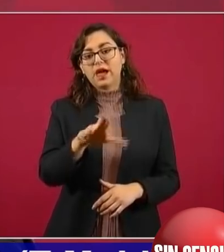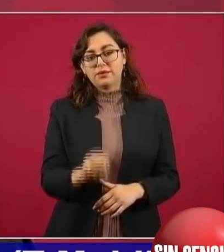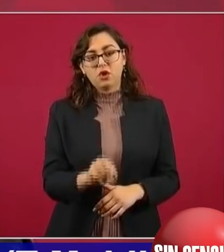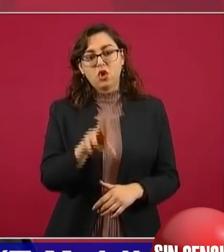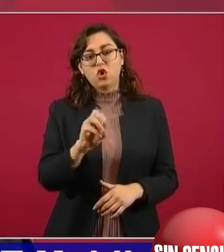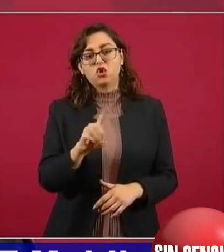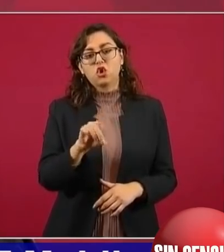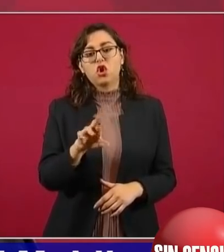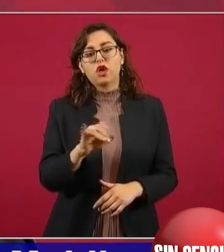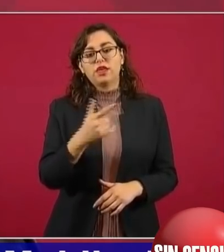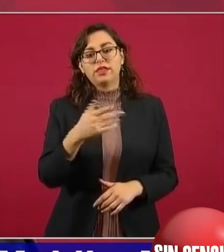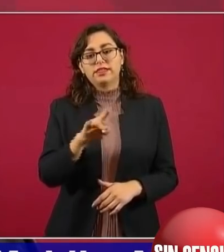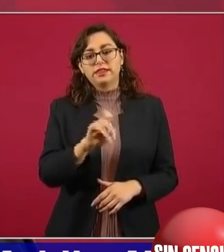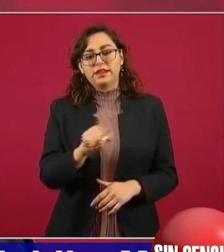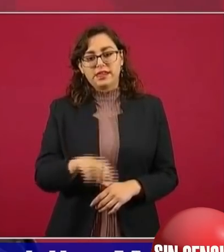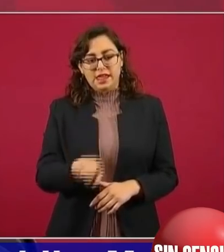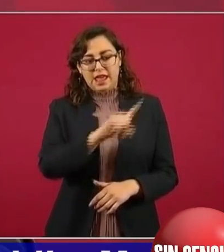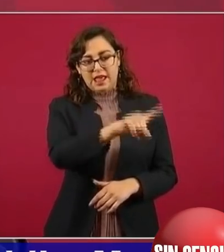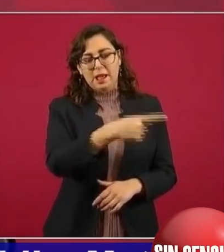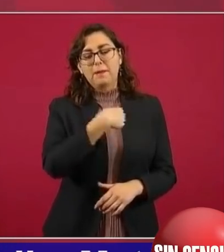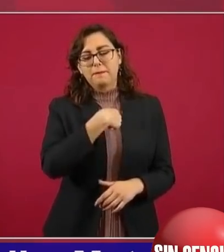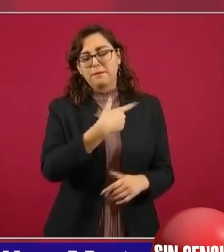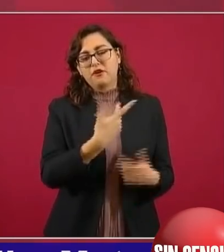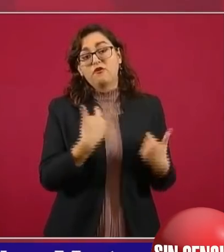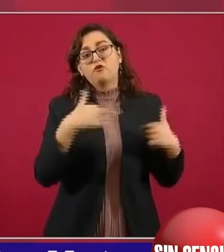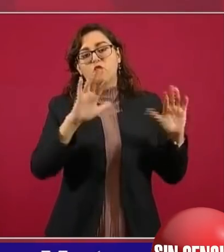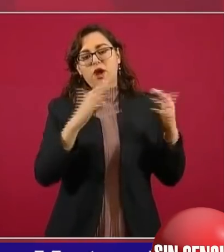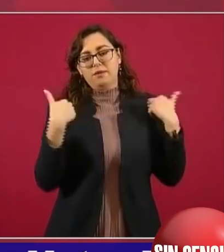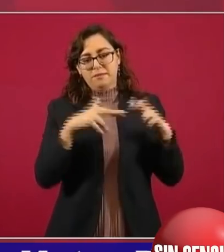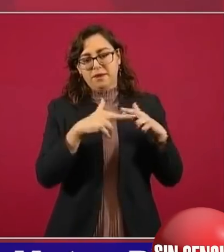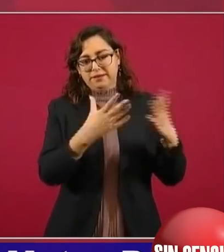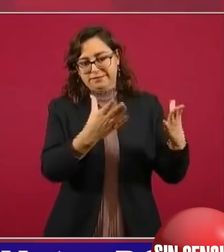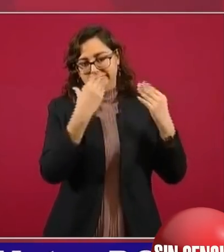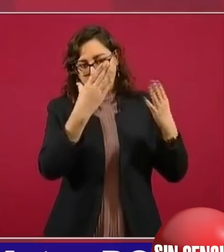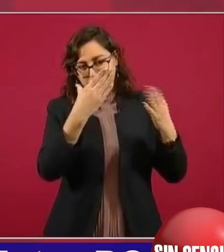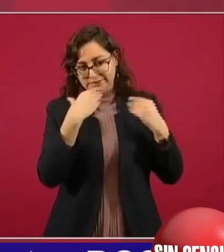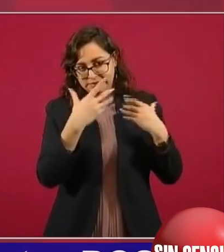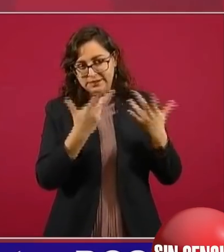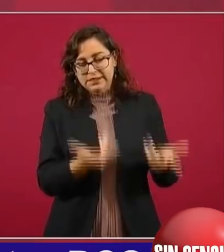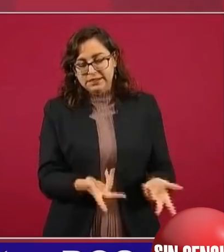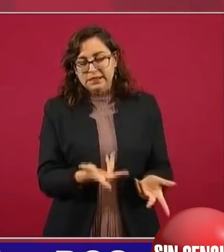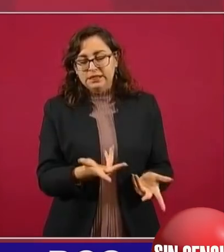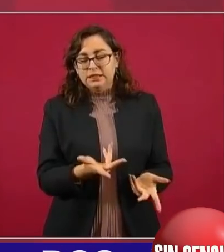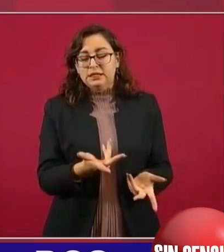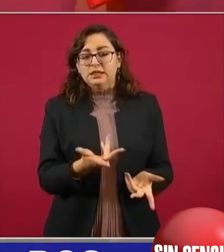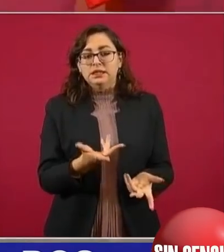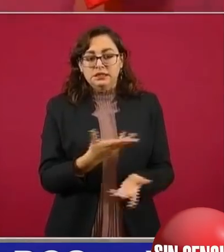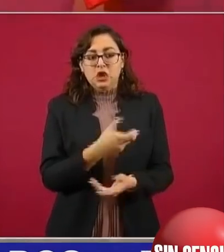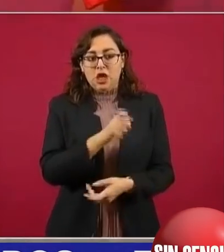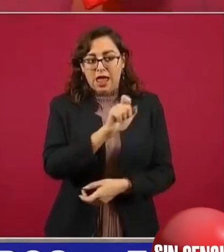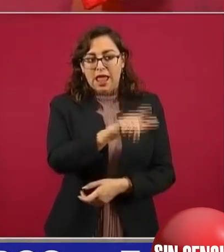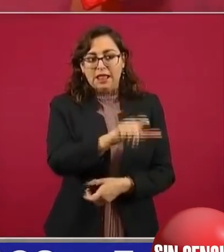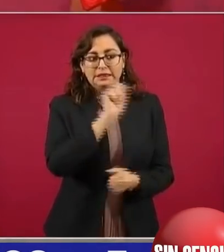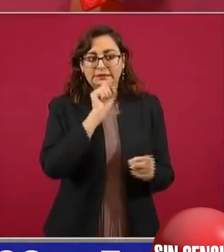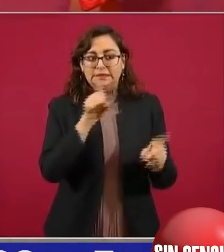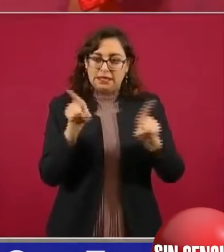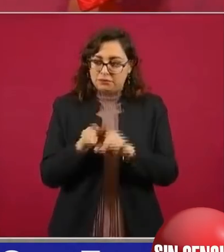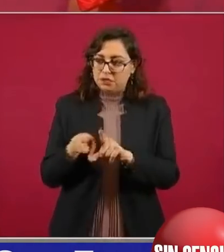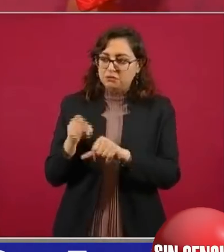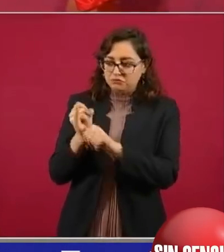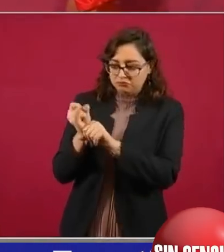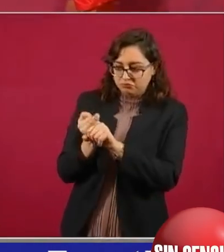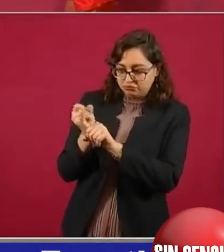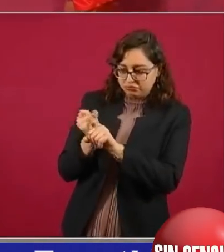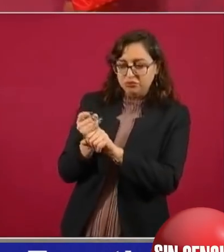estudioso de la formación de los partidos políticos. Ahora es maestro emérito de